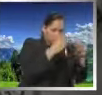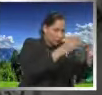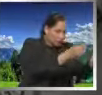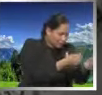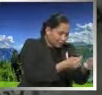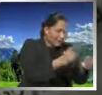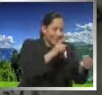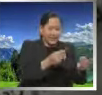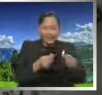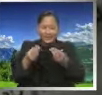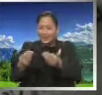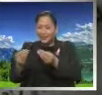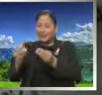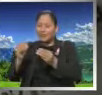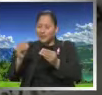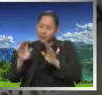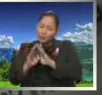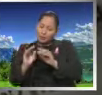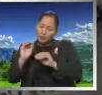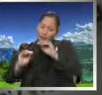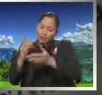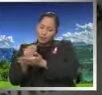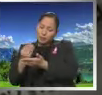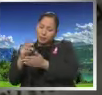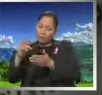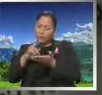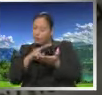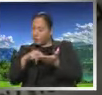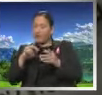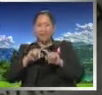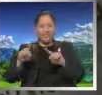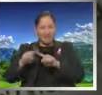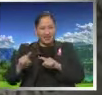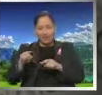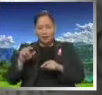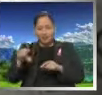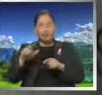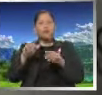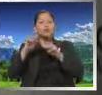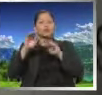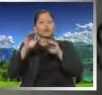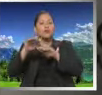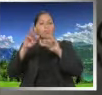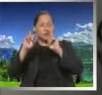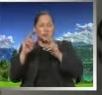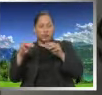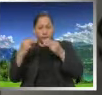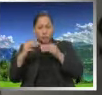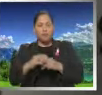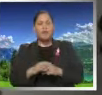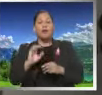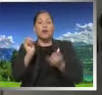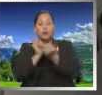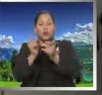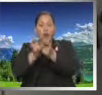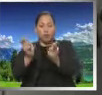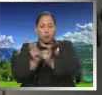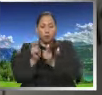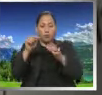hacía un performance alrededor de estos objetos de mercado. O el colectivo, que es justamente lo que, como su nombre indica, el trabajo